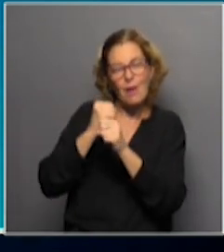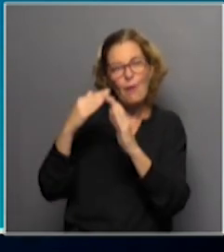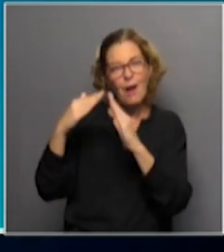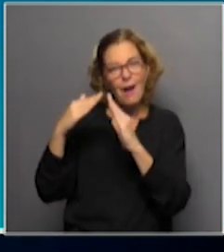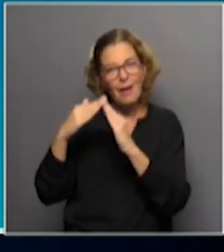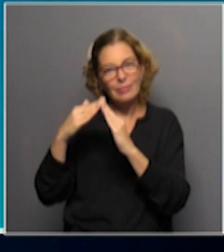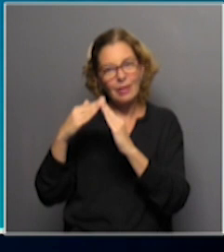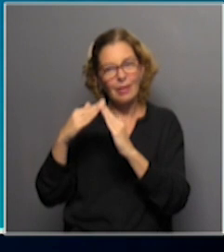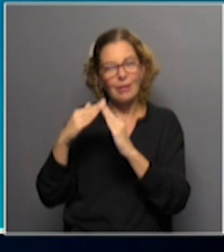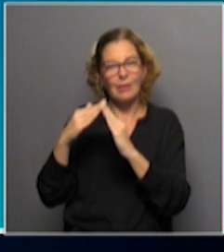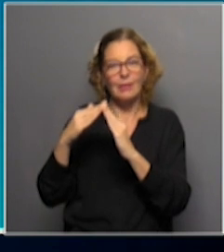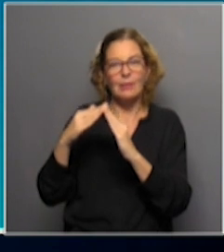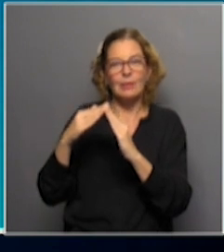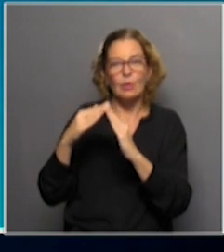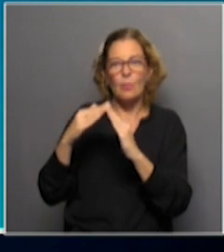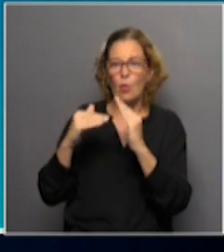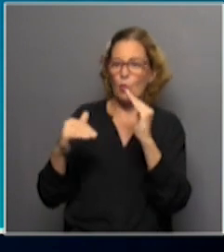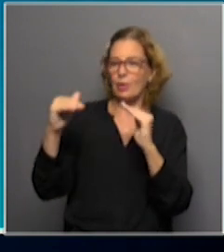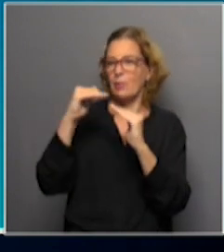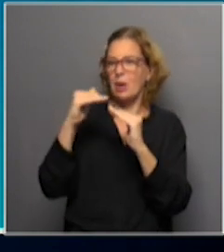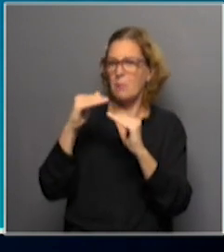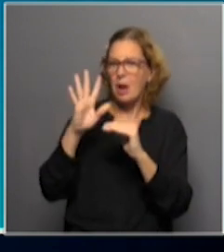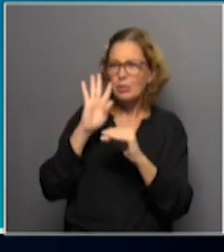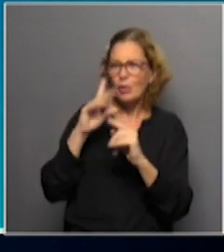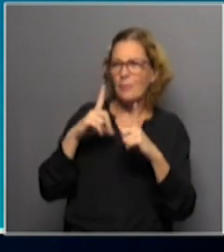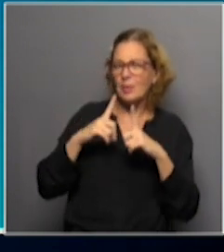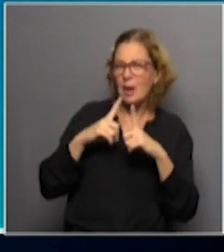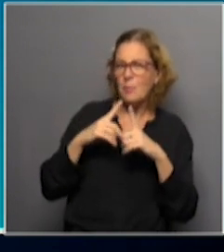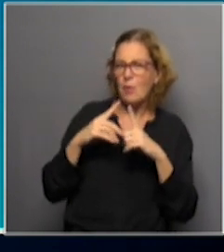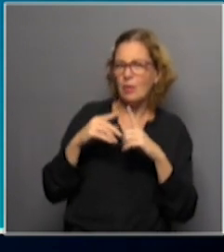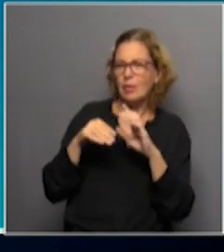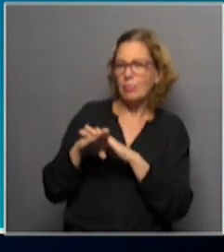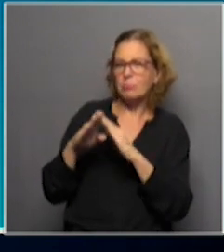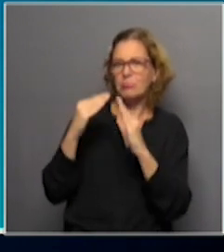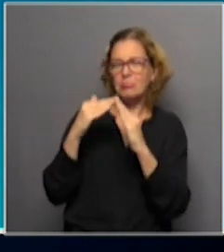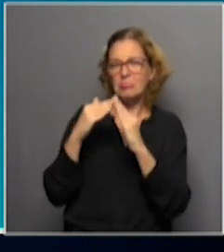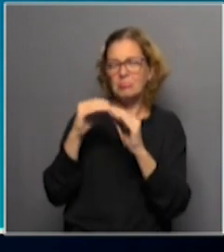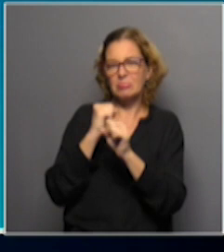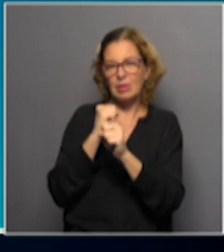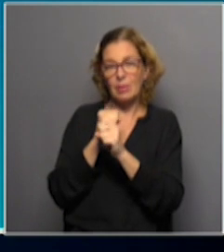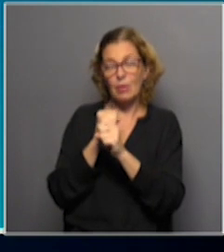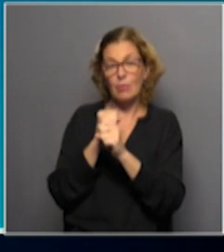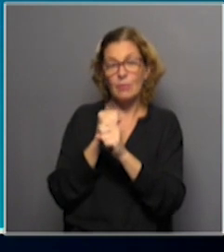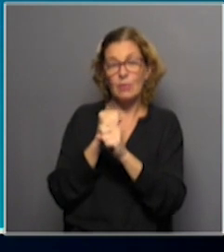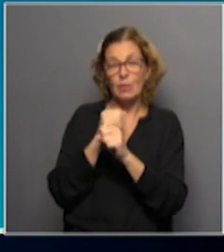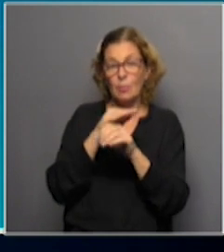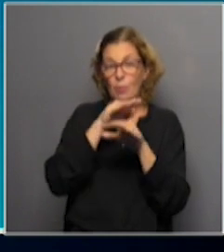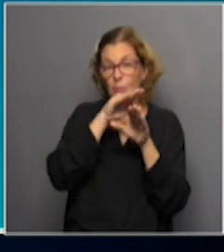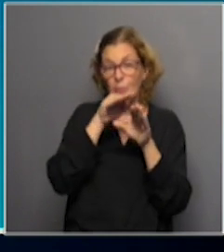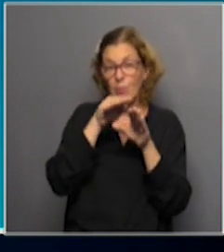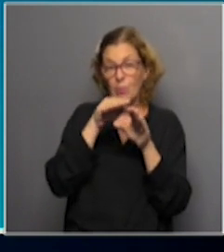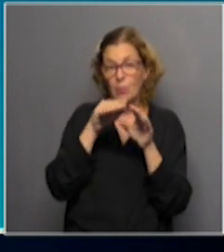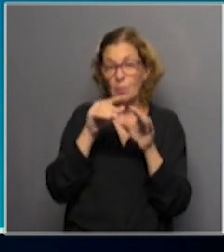situación sanitaria, son niveles un poco más altos del teletrabajo, que en realidad ha permanecido, como se ve en el gráfico,